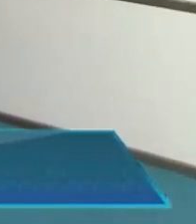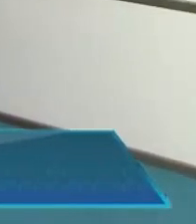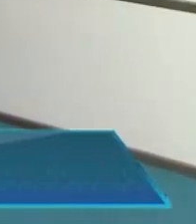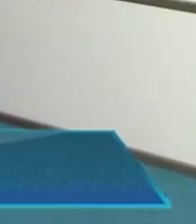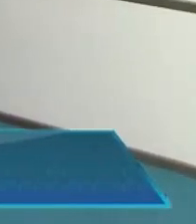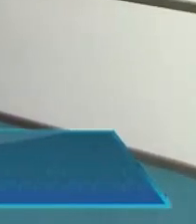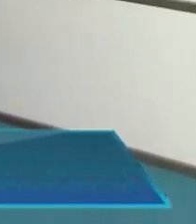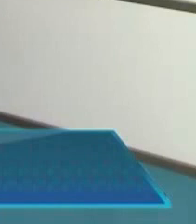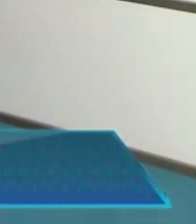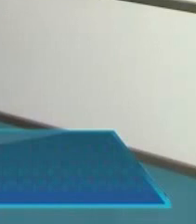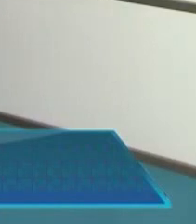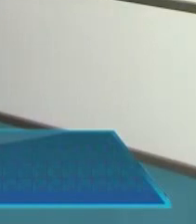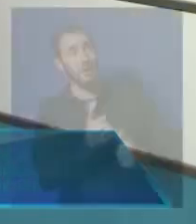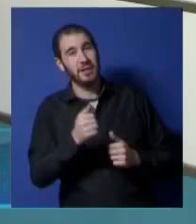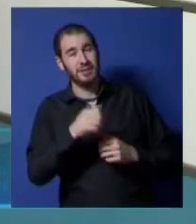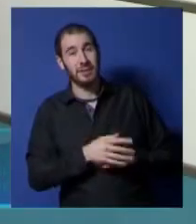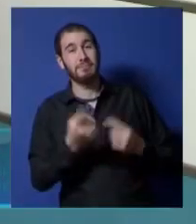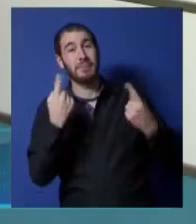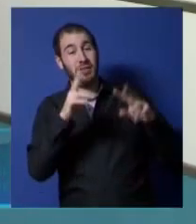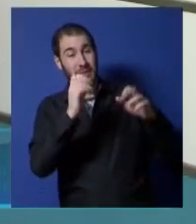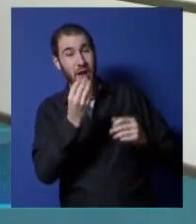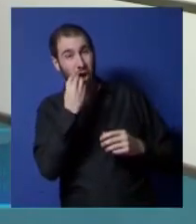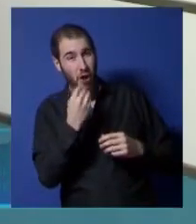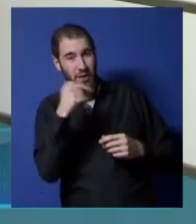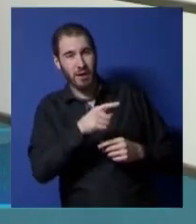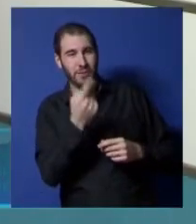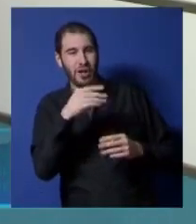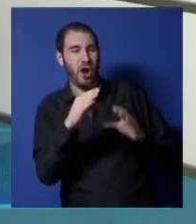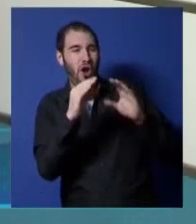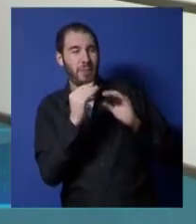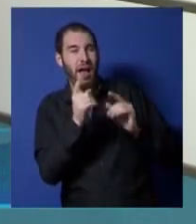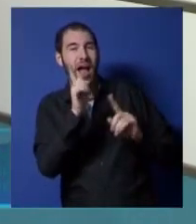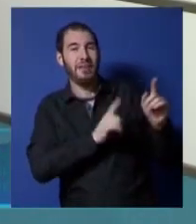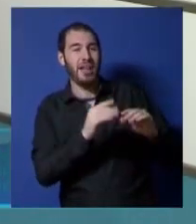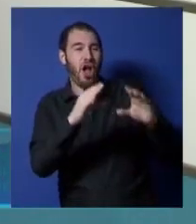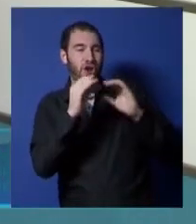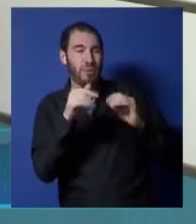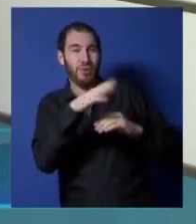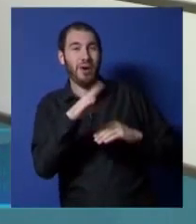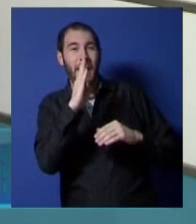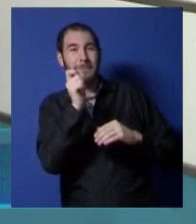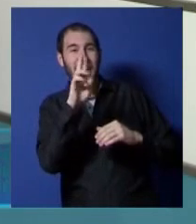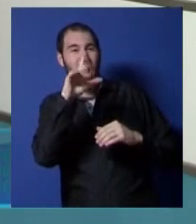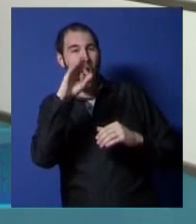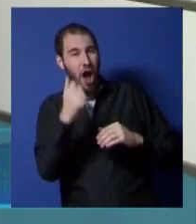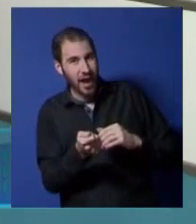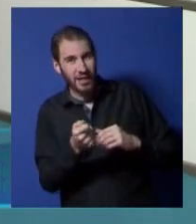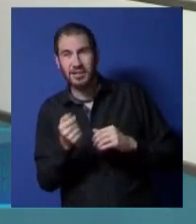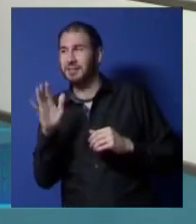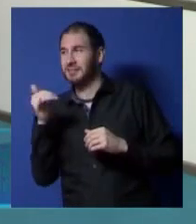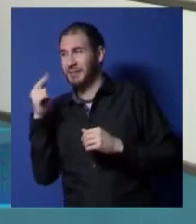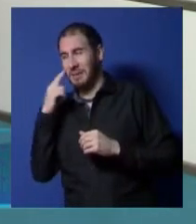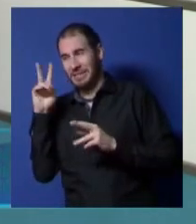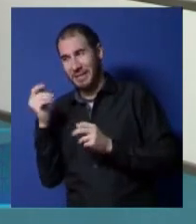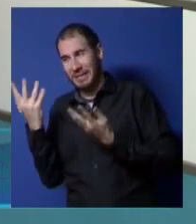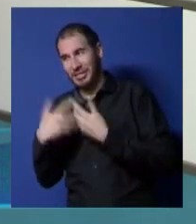que arranca en un ratito nada más. Pero hablando de comida, ¿quién no se comió alguna vez un lomito en el Papito Barloa, no? Ya me imagino por dónde viene